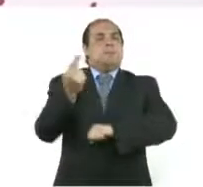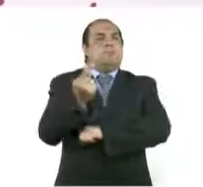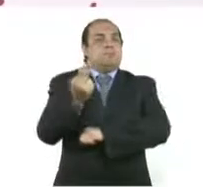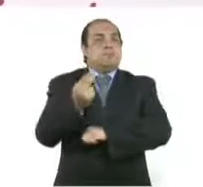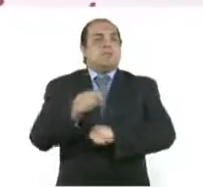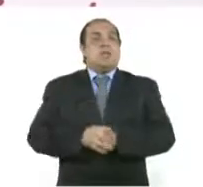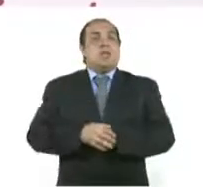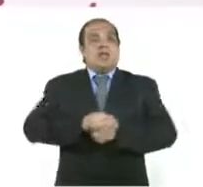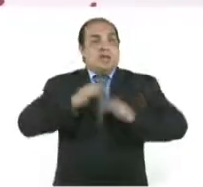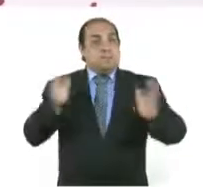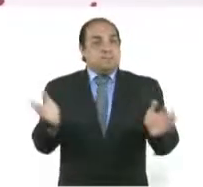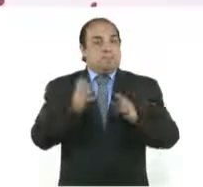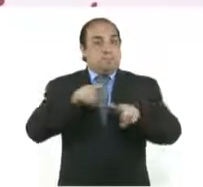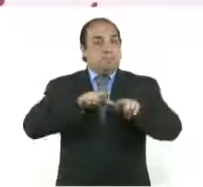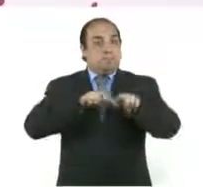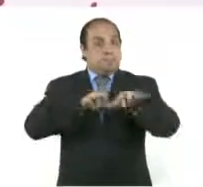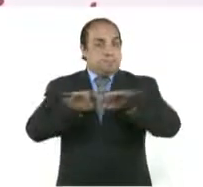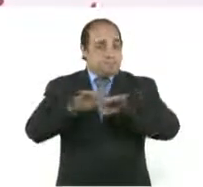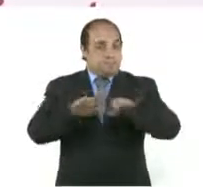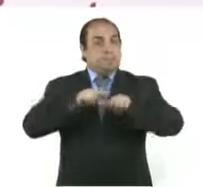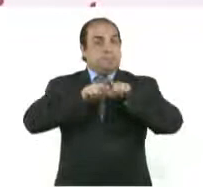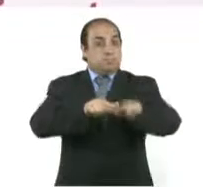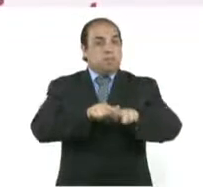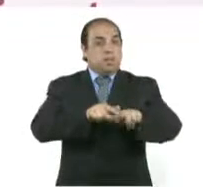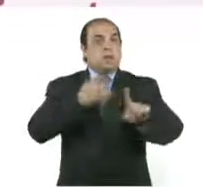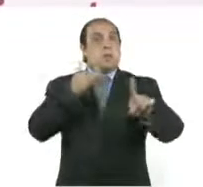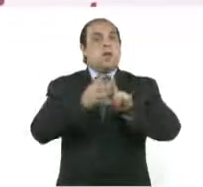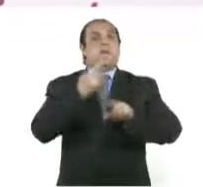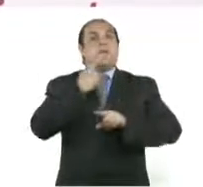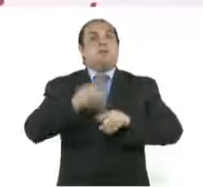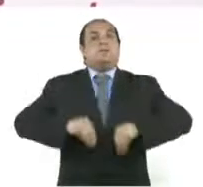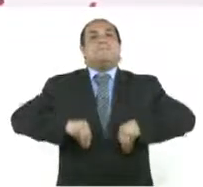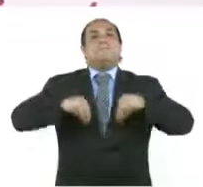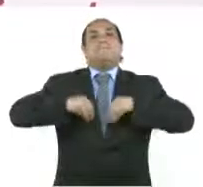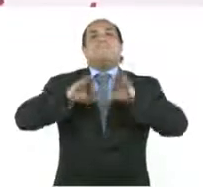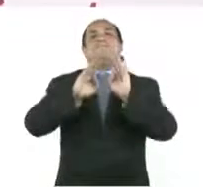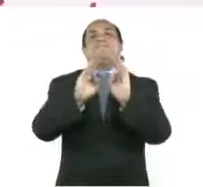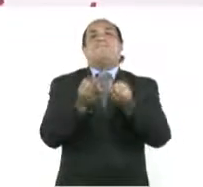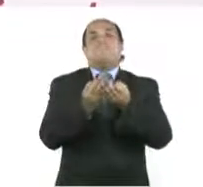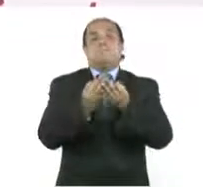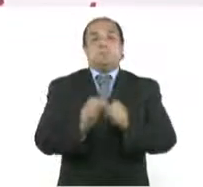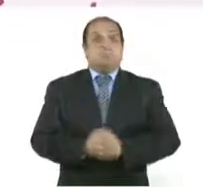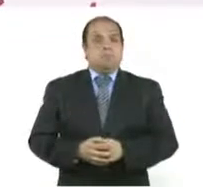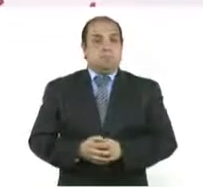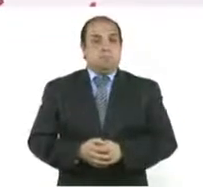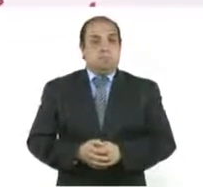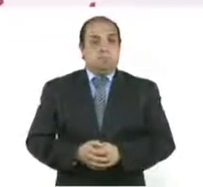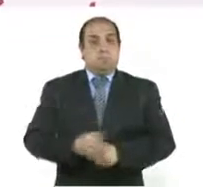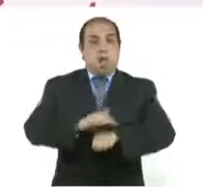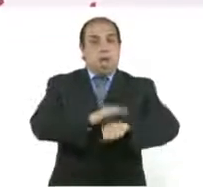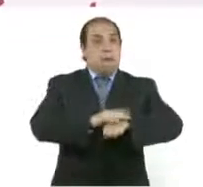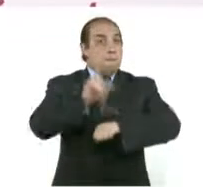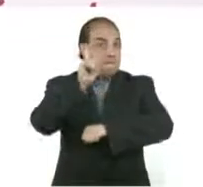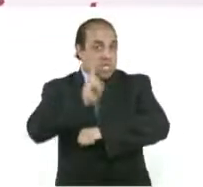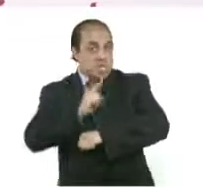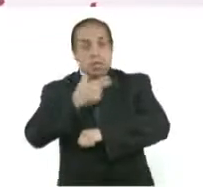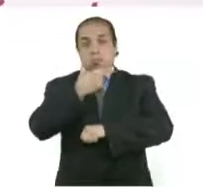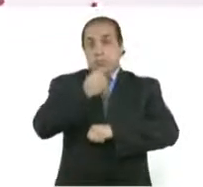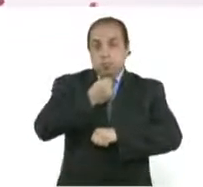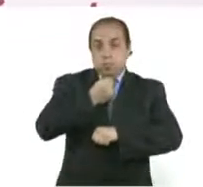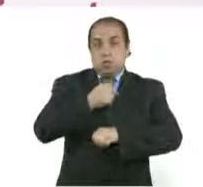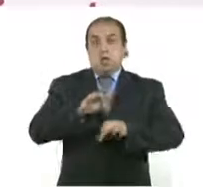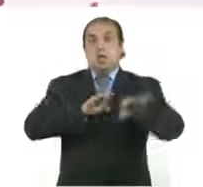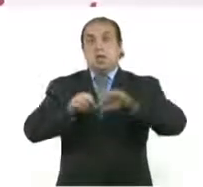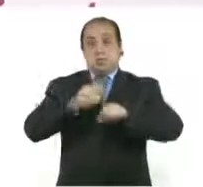trabajando para mejorar sus condiciones de vida. Es por ello, amigas y amigos, que la labor de la Secretaría